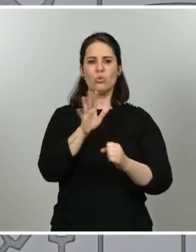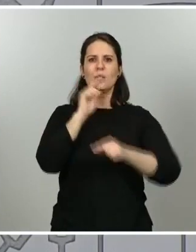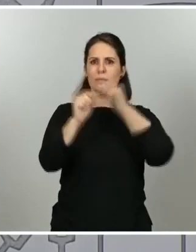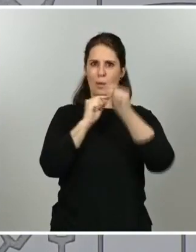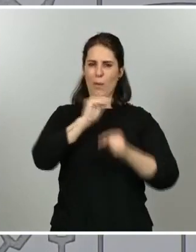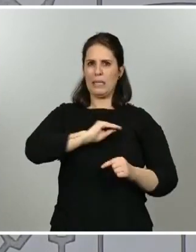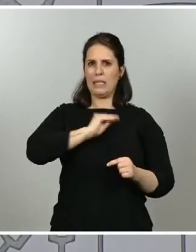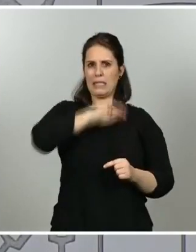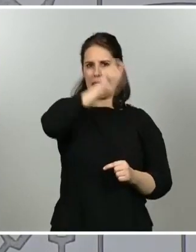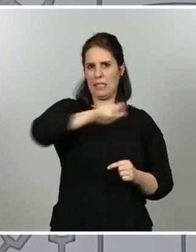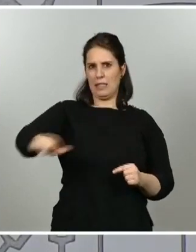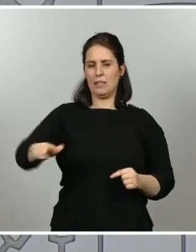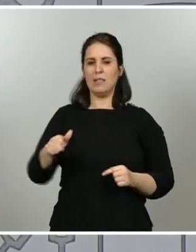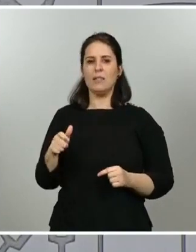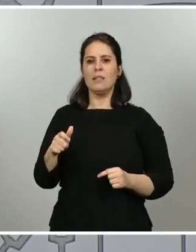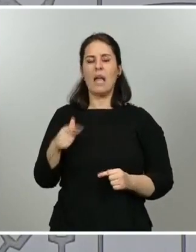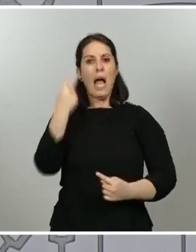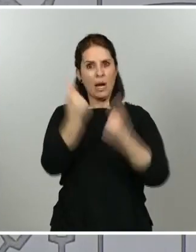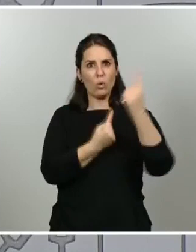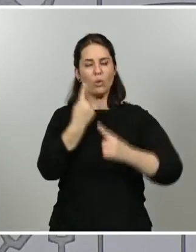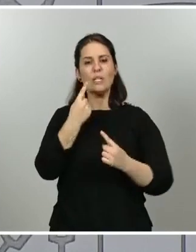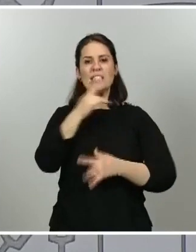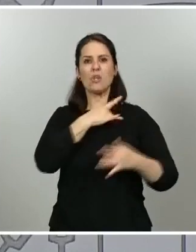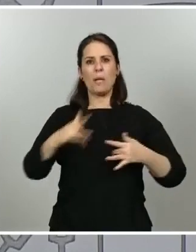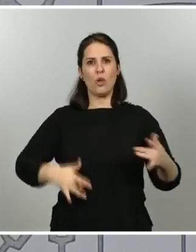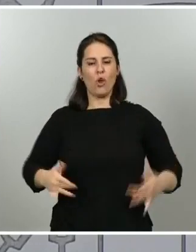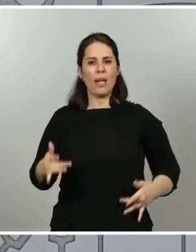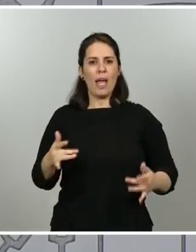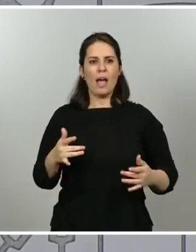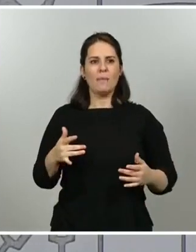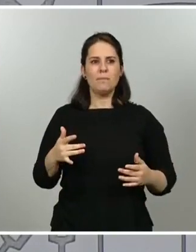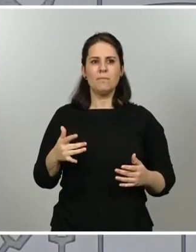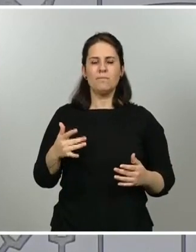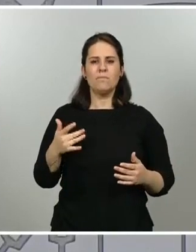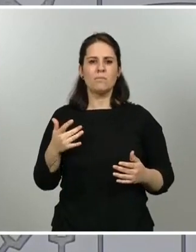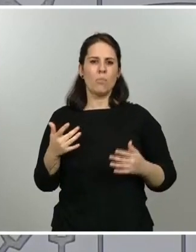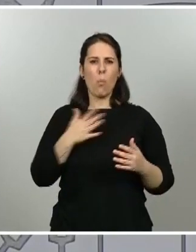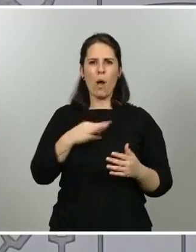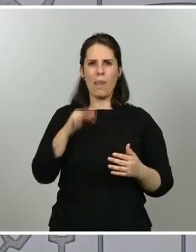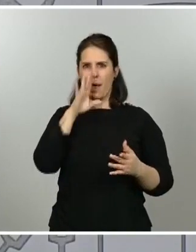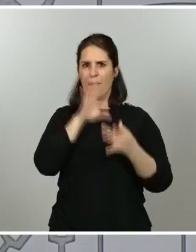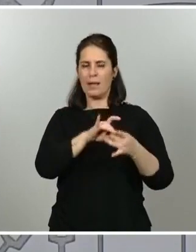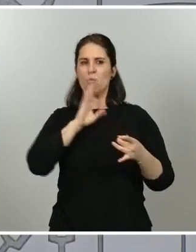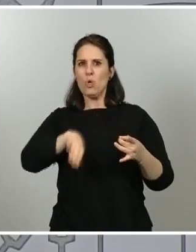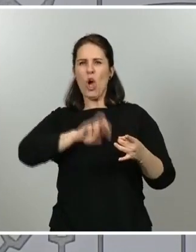alguna sintomatología compatible, que es una sintomatología muy inespecífica y que puede encajar con muchas otras enfermedades.